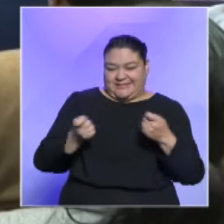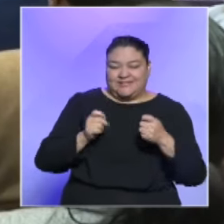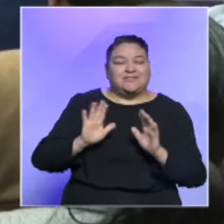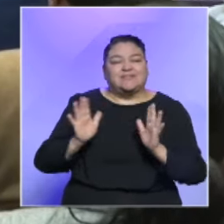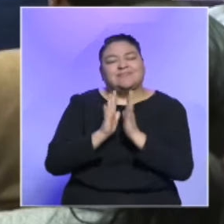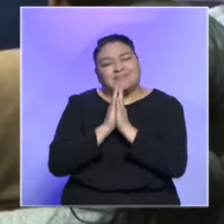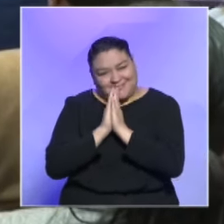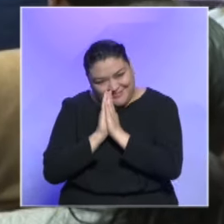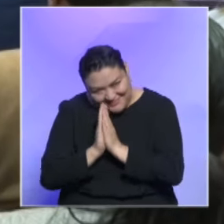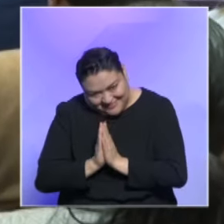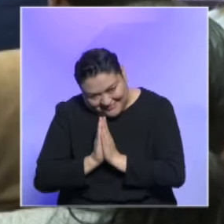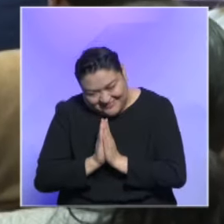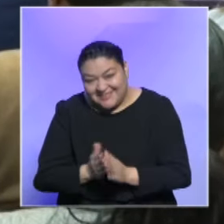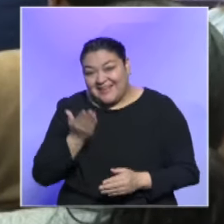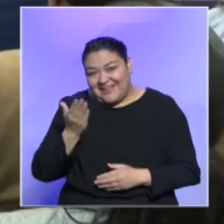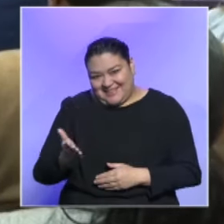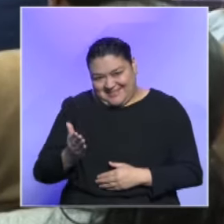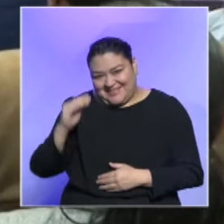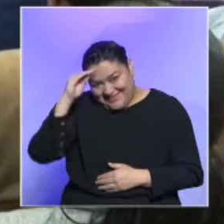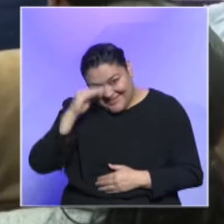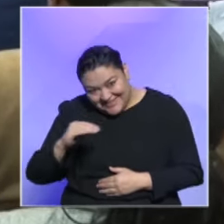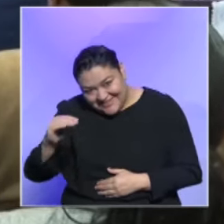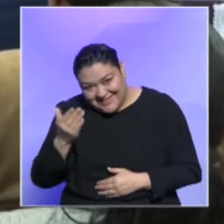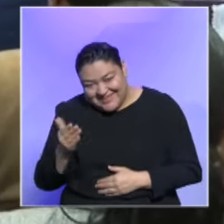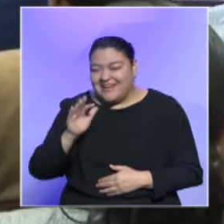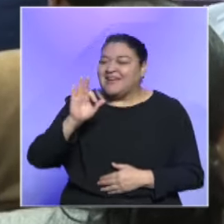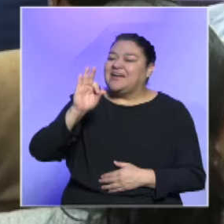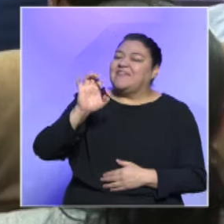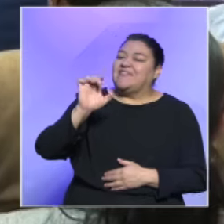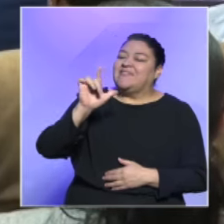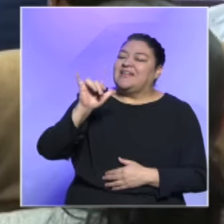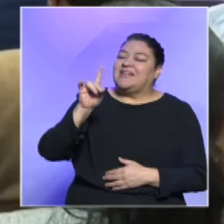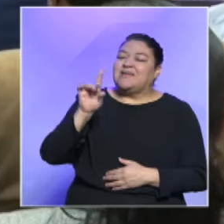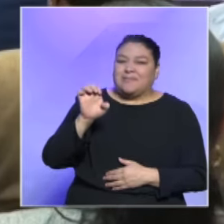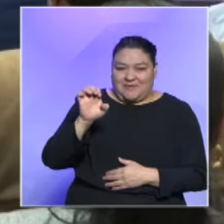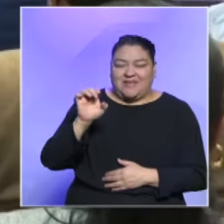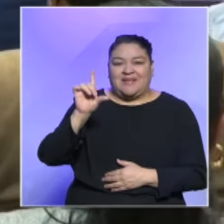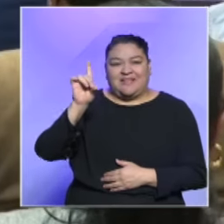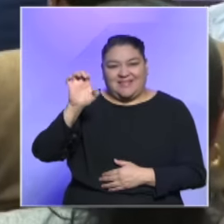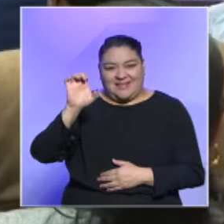rogar a don Felipe de la Mata Pizaña que por favor me pueda dirigir unas palabras.